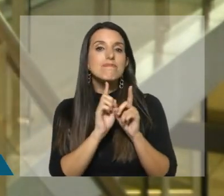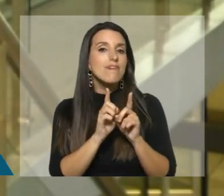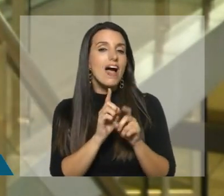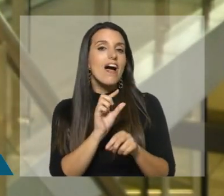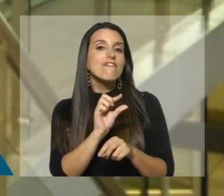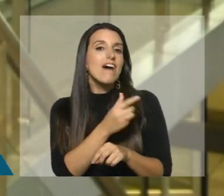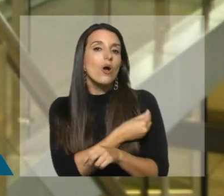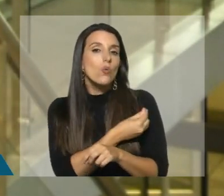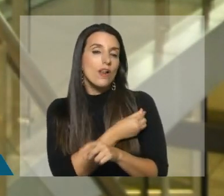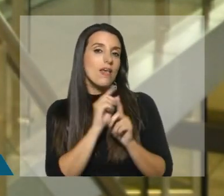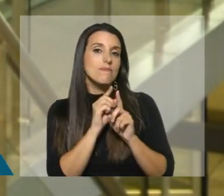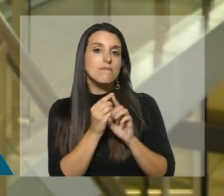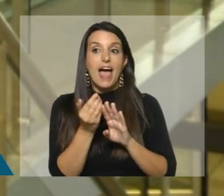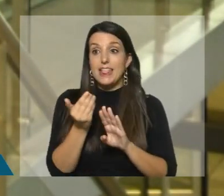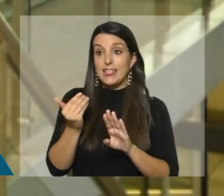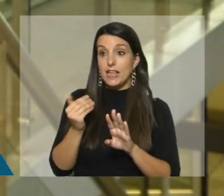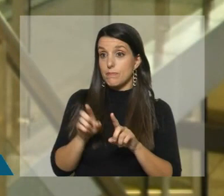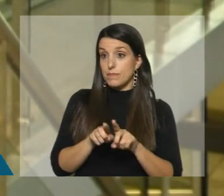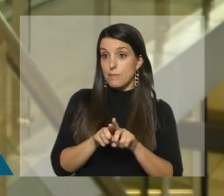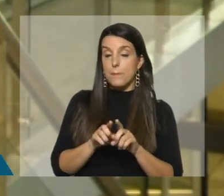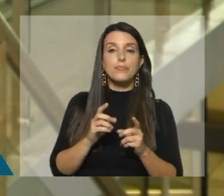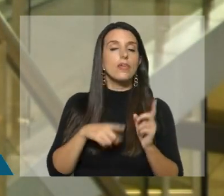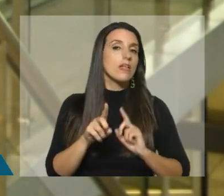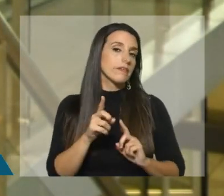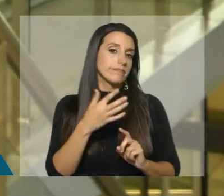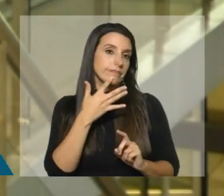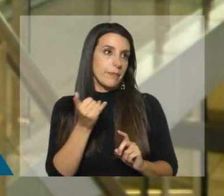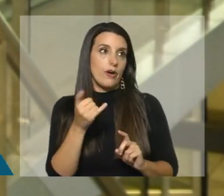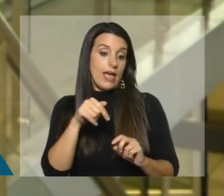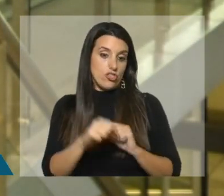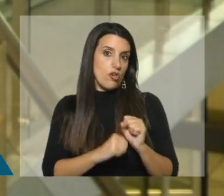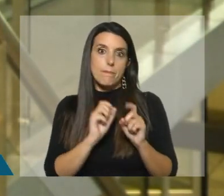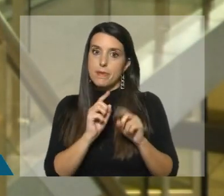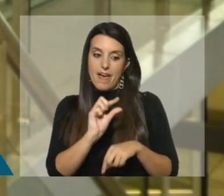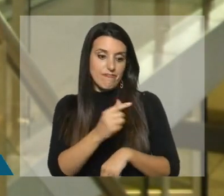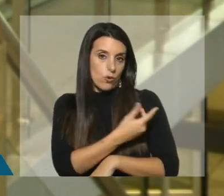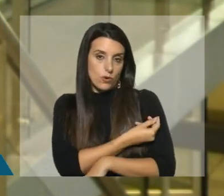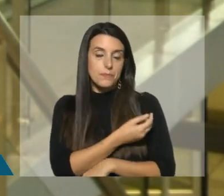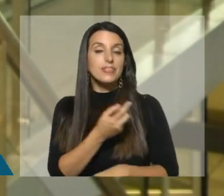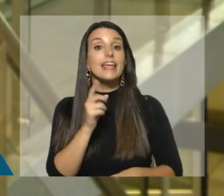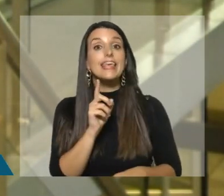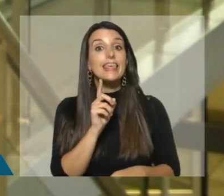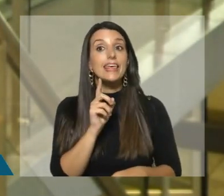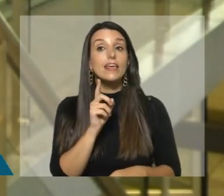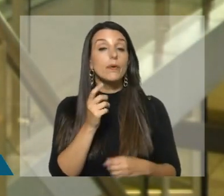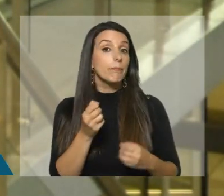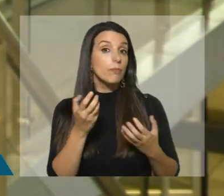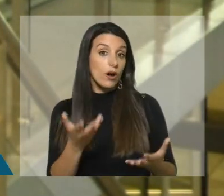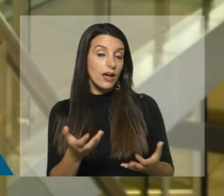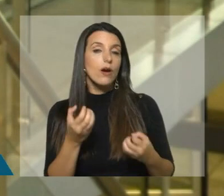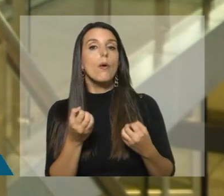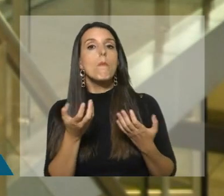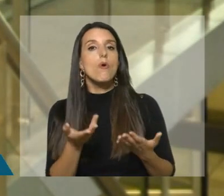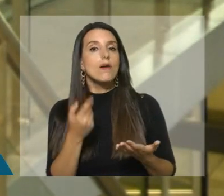venía suministrando en los últimos años, o sea, en este año, perdón. ¿Y por qué? Bueno,